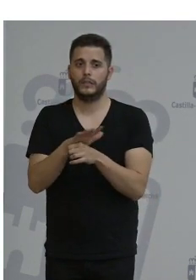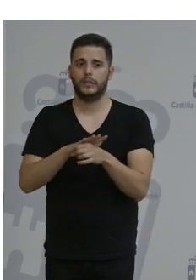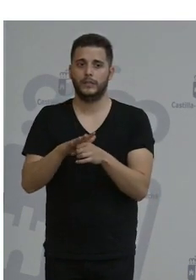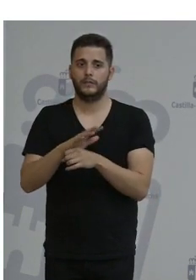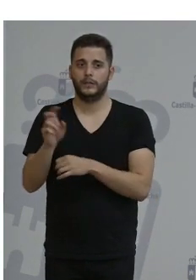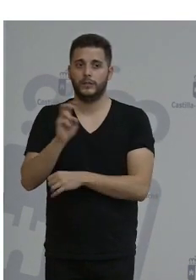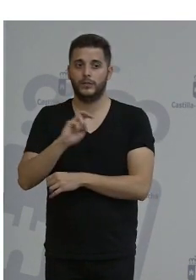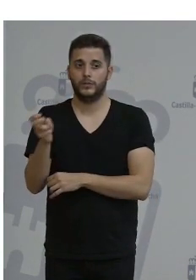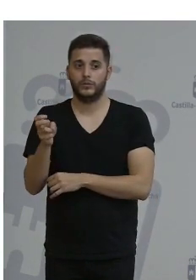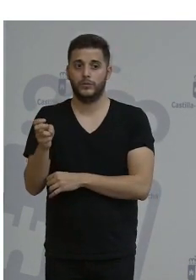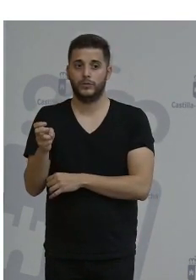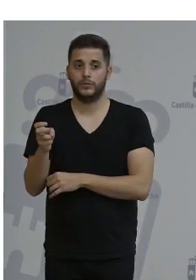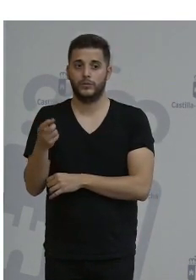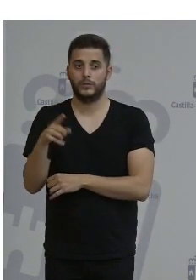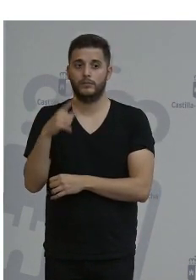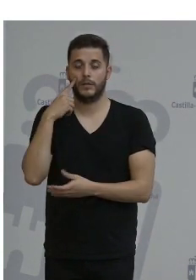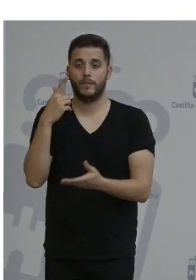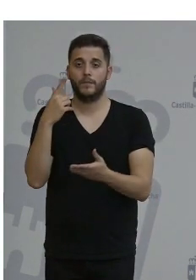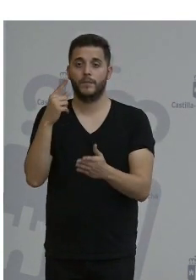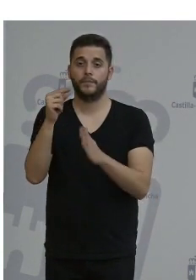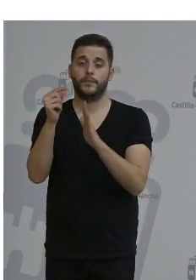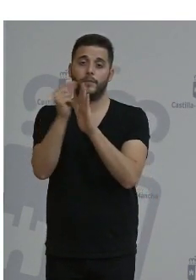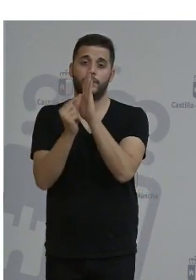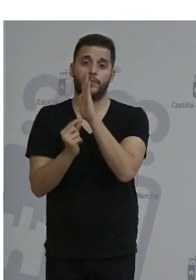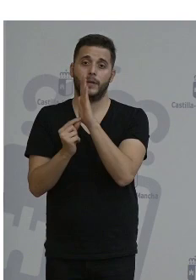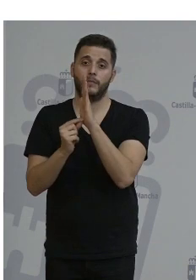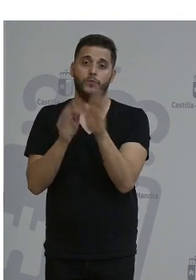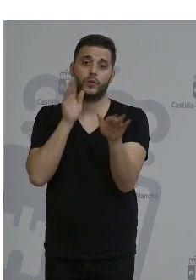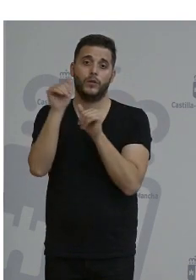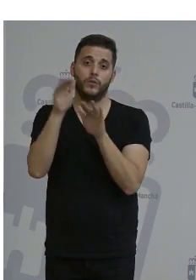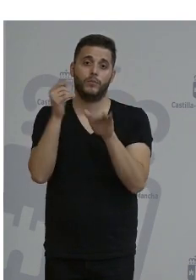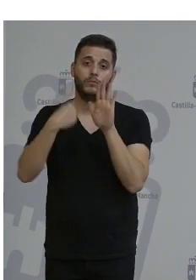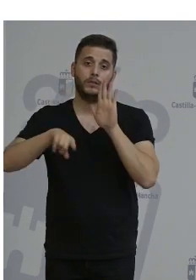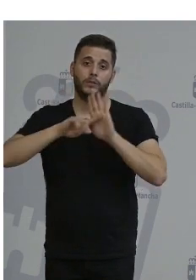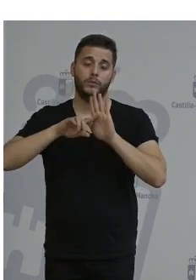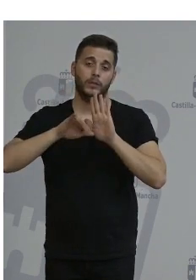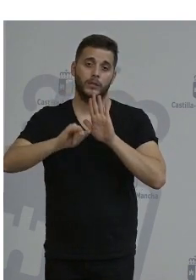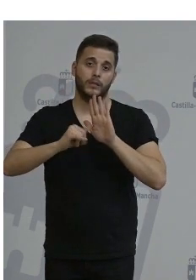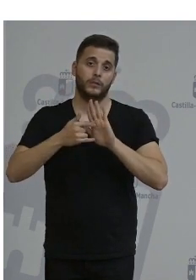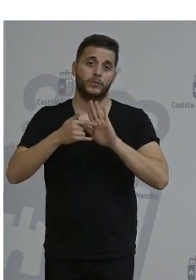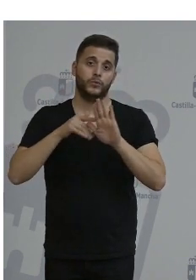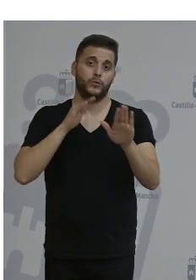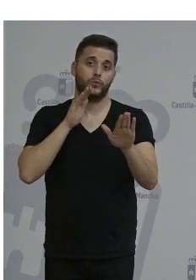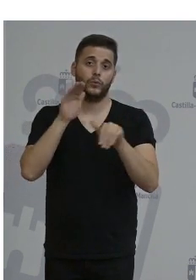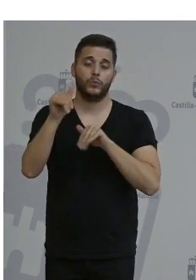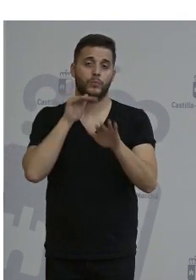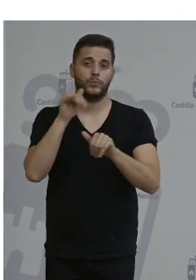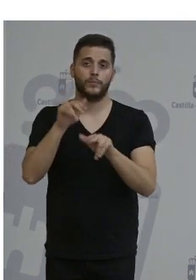conforme a un baremo que se establece en propia convocatoria. Entonces, las convocatorias, en principio,